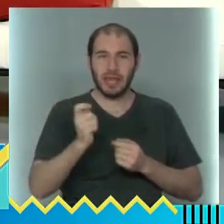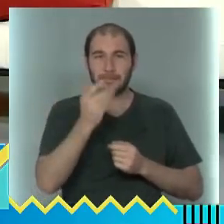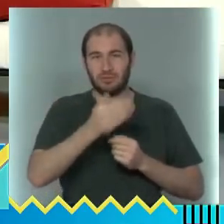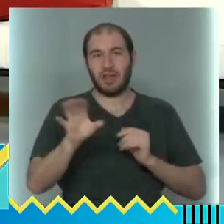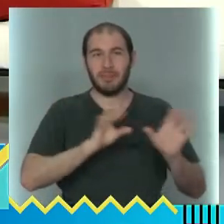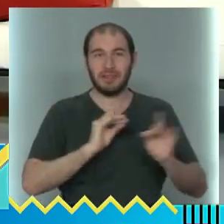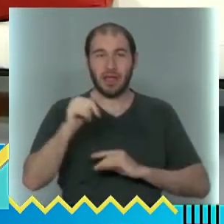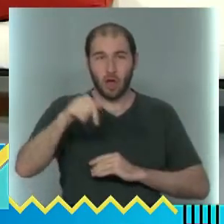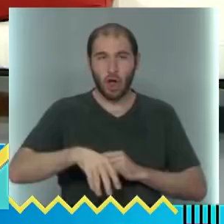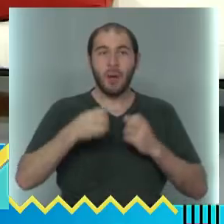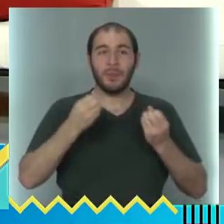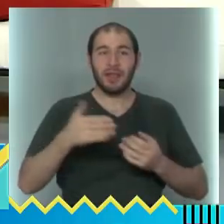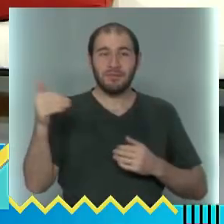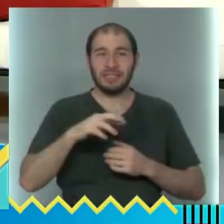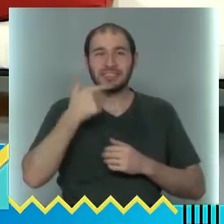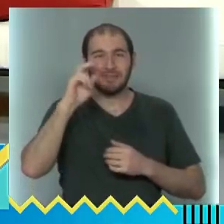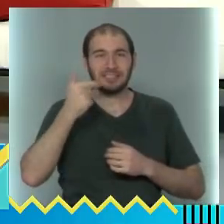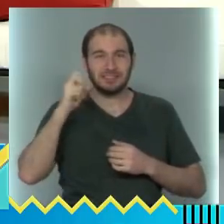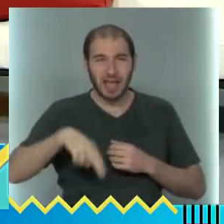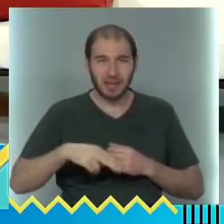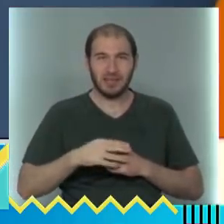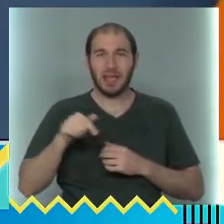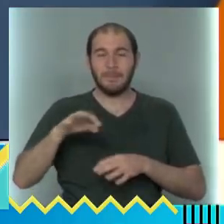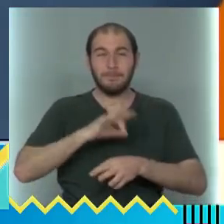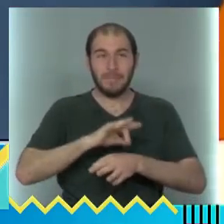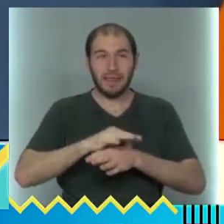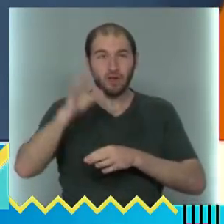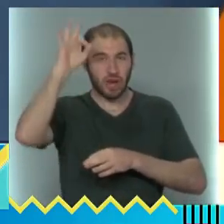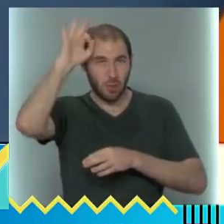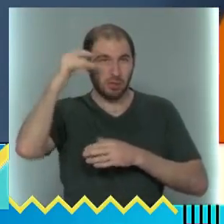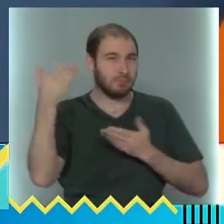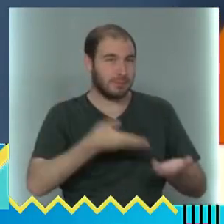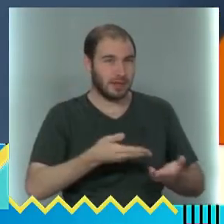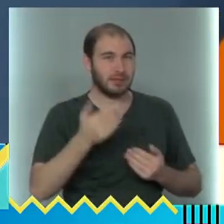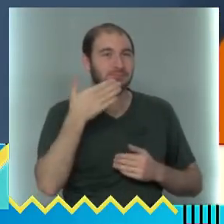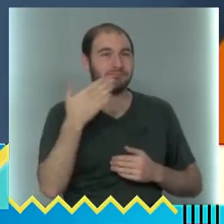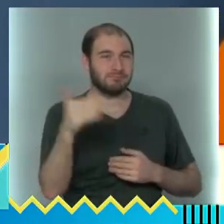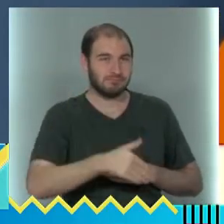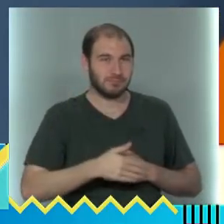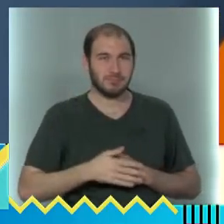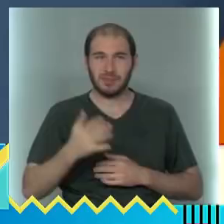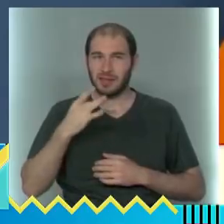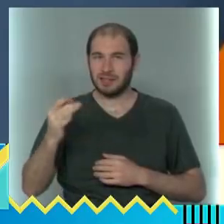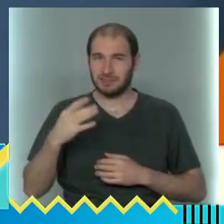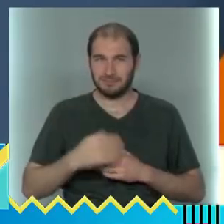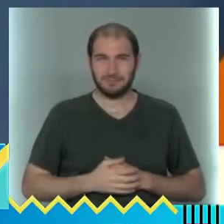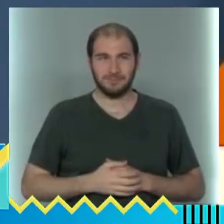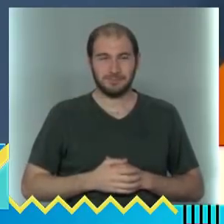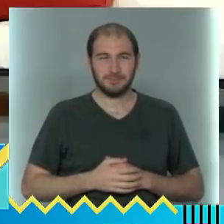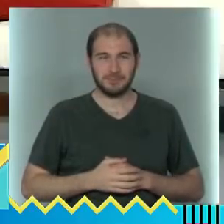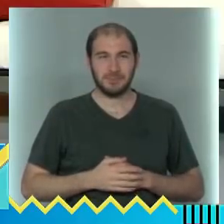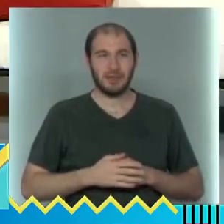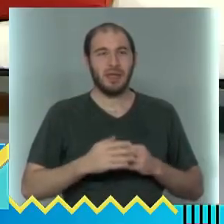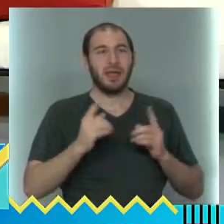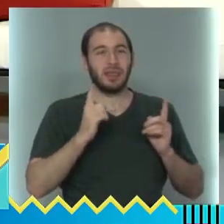los invitados del día de hoy porque está con nosotros Sebastián Rawek, médico neurólogo. Bienvenido, Sebastián, gracias por acompañarnos. Gracias a ustedes por la invitación. Bueno, y de